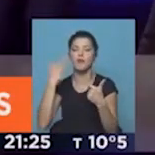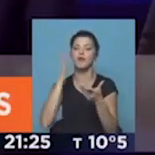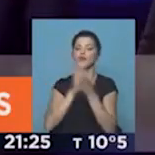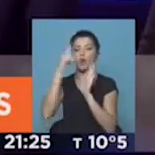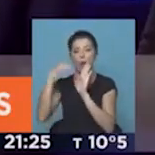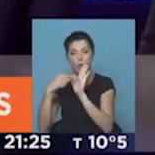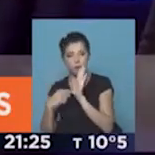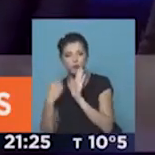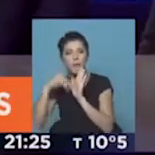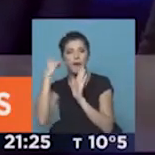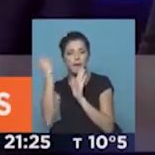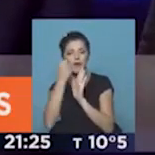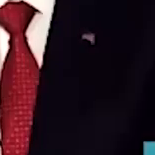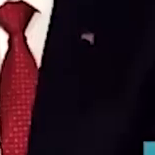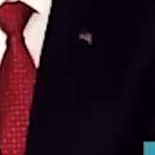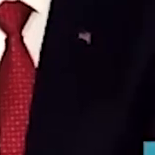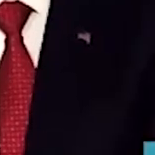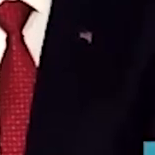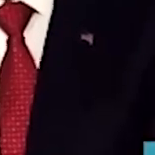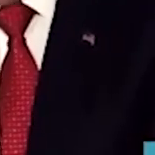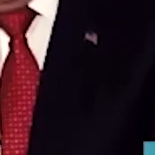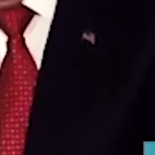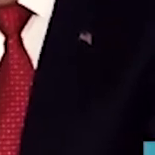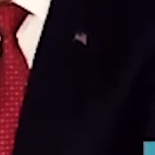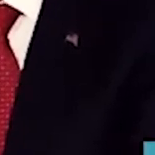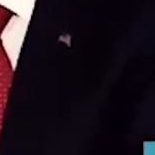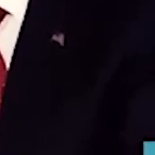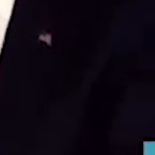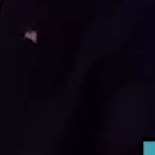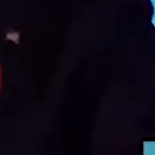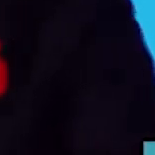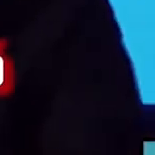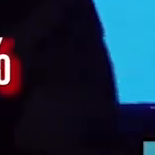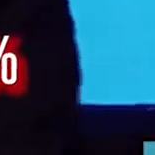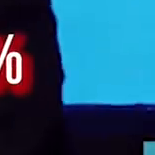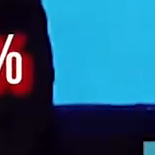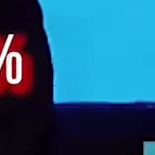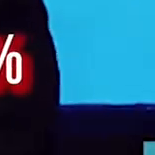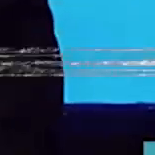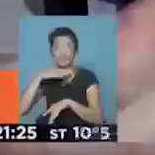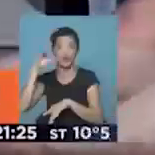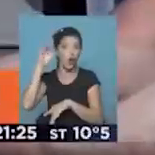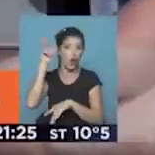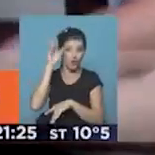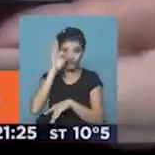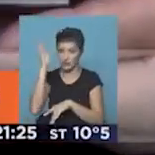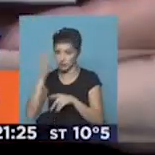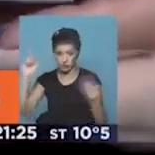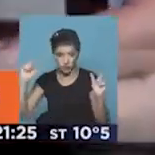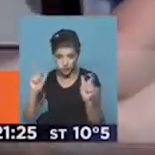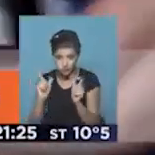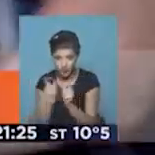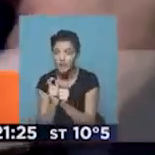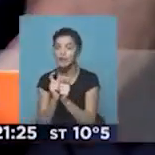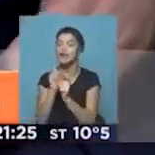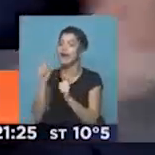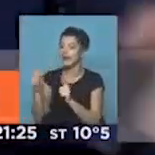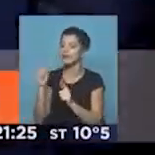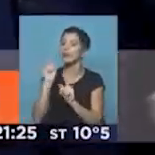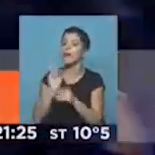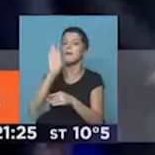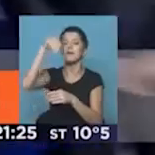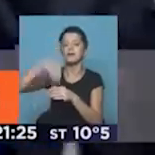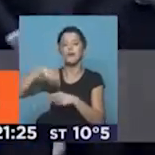en esa materia en el municipio de tigre gracias al cual se ha logrado reducir el delito un 80% contó con la presencia del exalcalde de Nueva